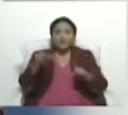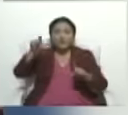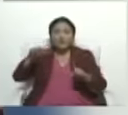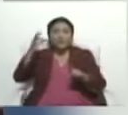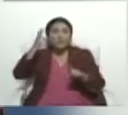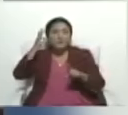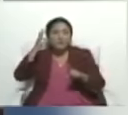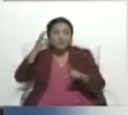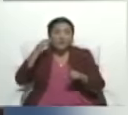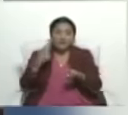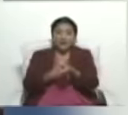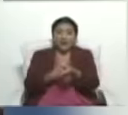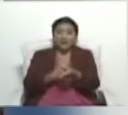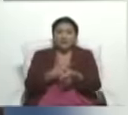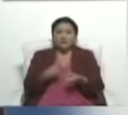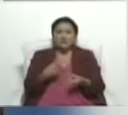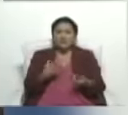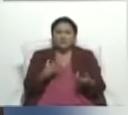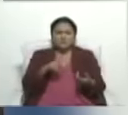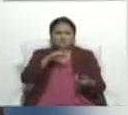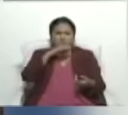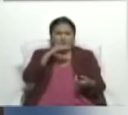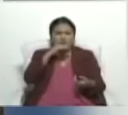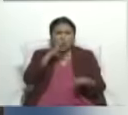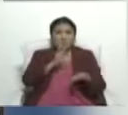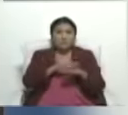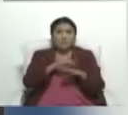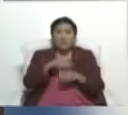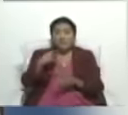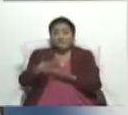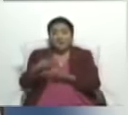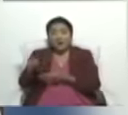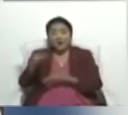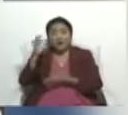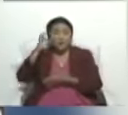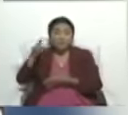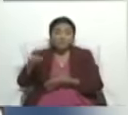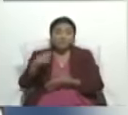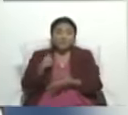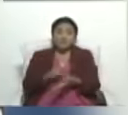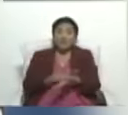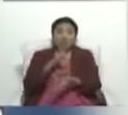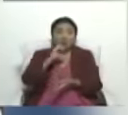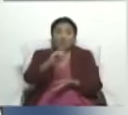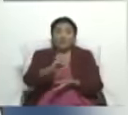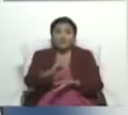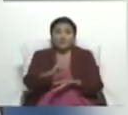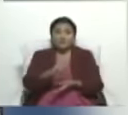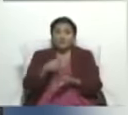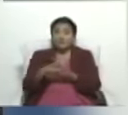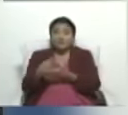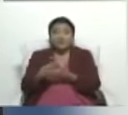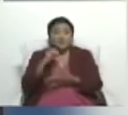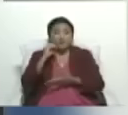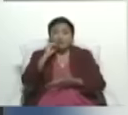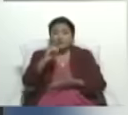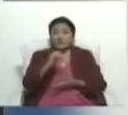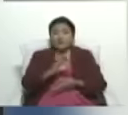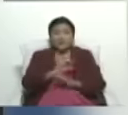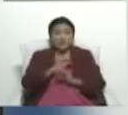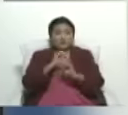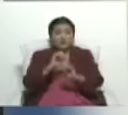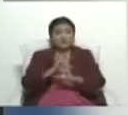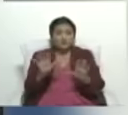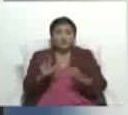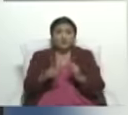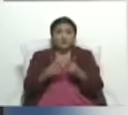muy molesta, ya que de esas presentaciones, lamentablemente para ella, no se le concedió ningún tipo de beneficio